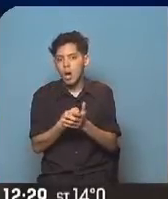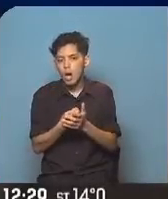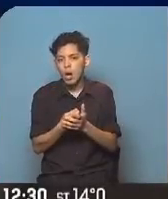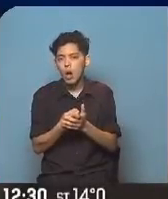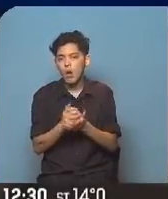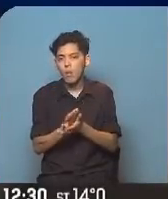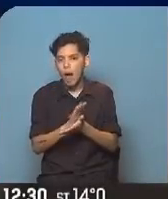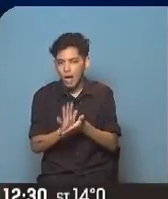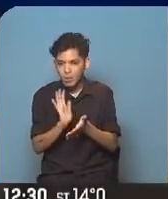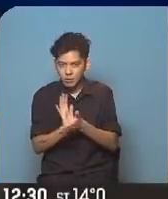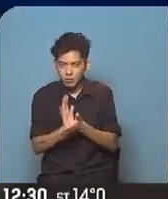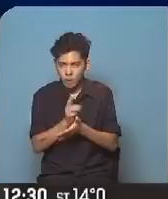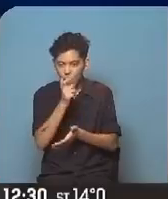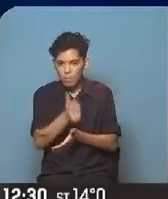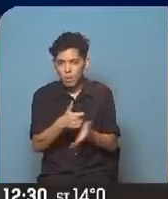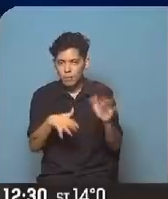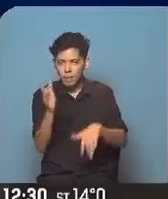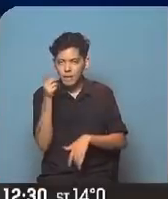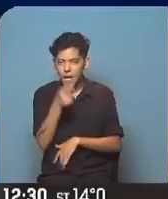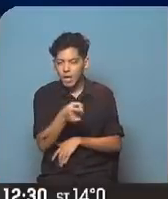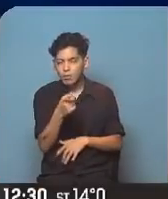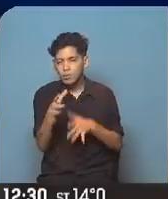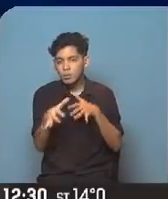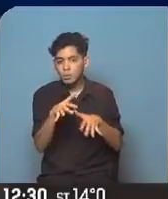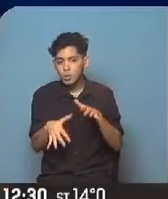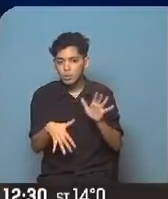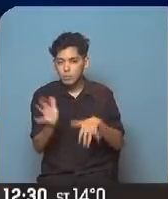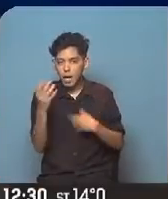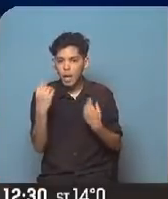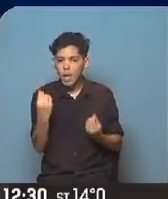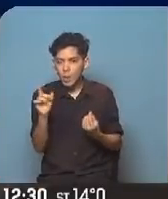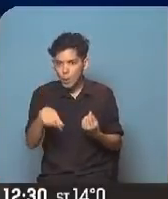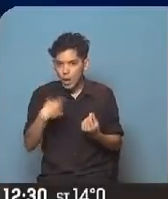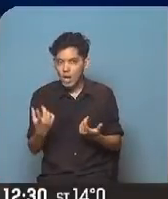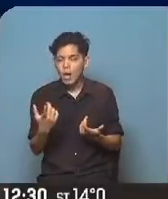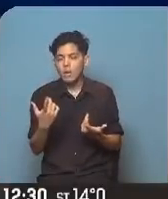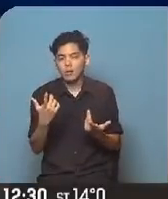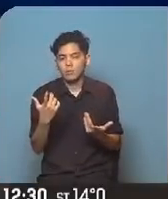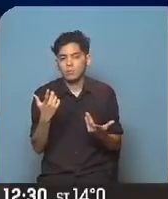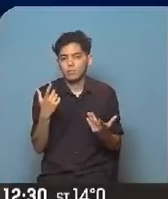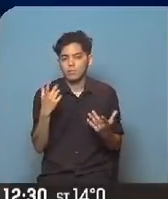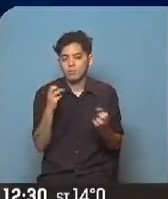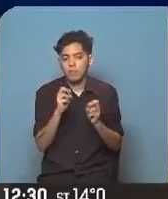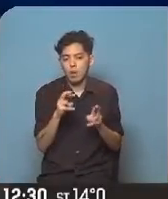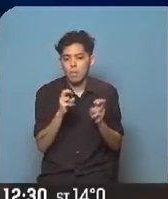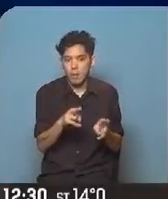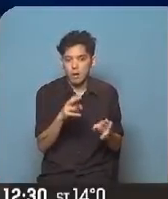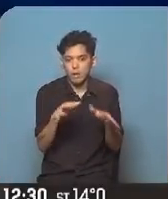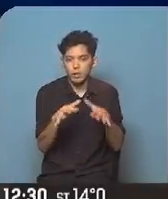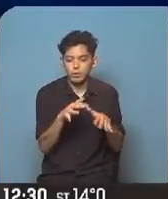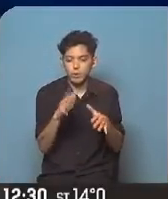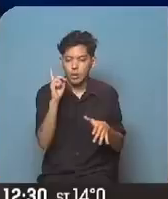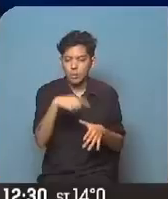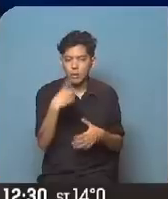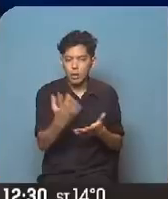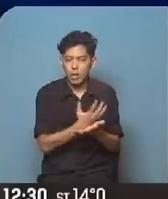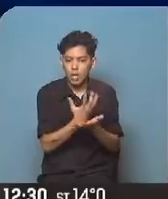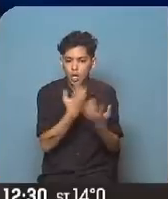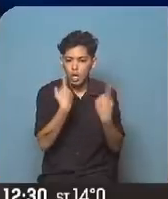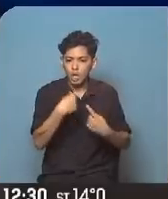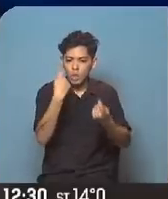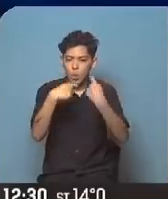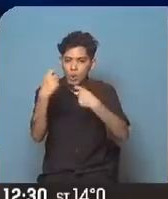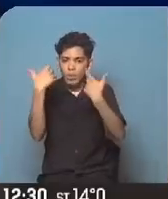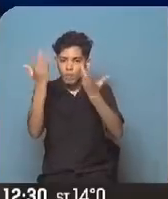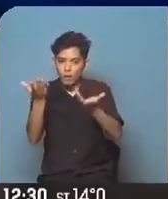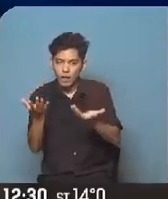digamos, es una respuesta a eso, y en ese contexto lo que hacemos es gravar más a los sectores que producen transables exportables. Entonces,